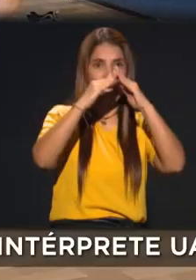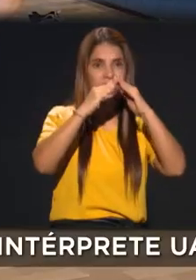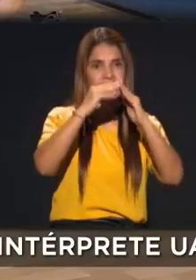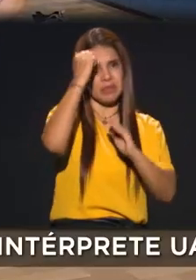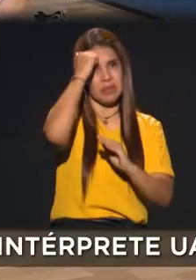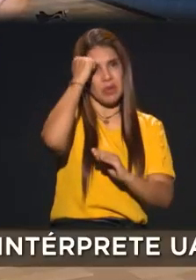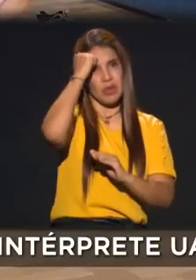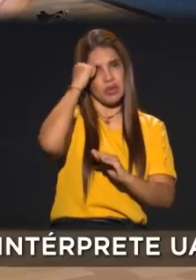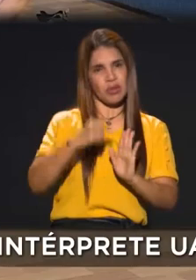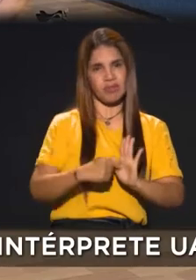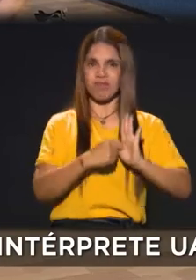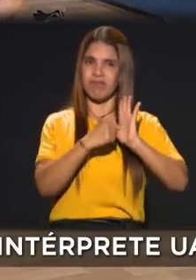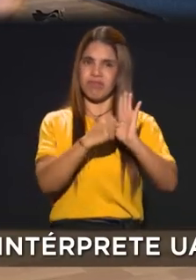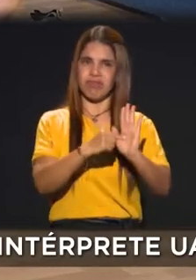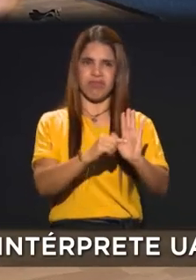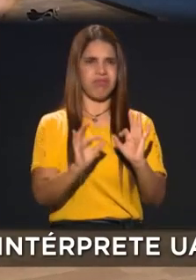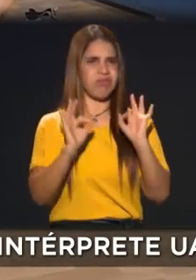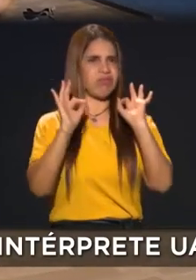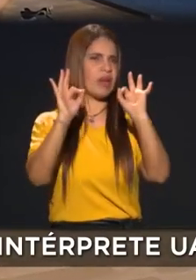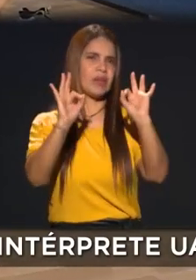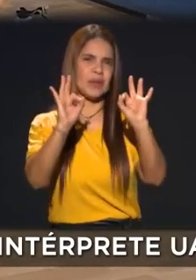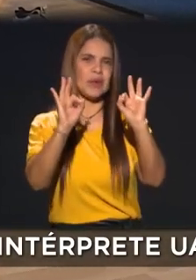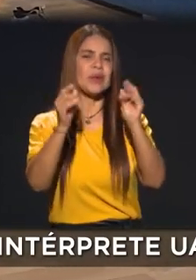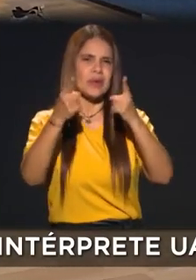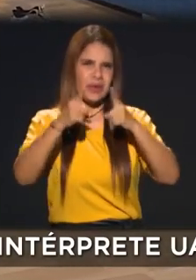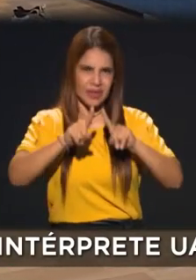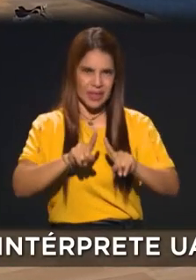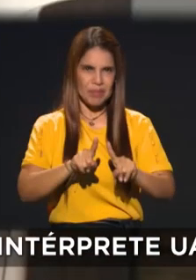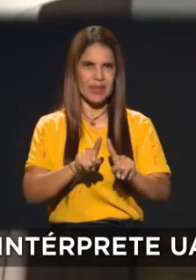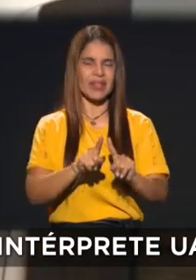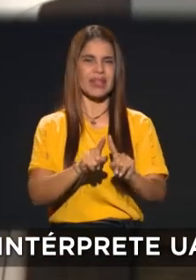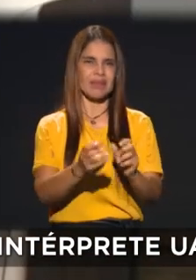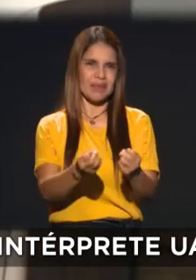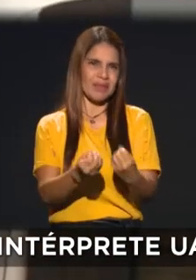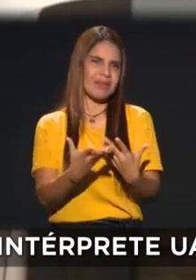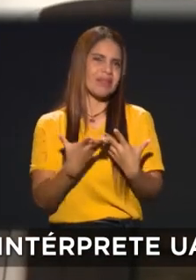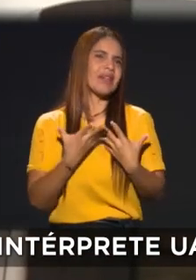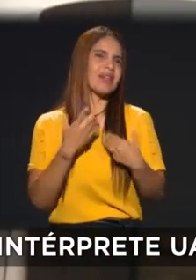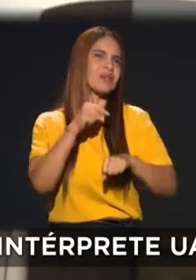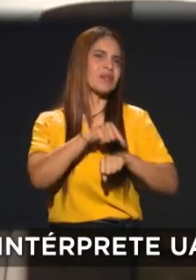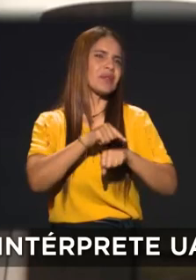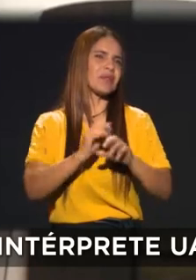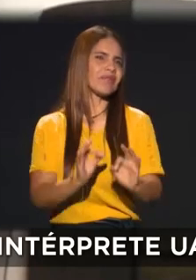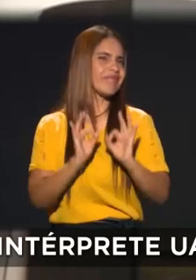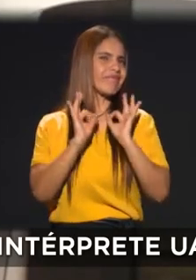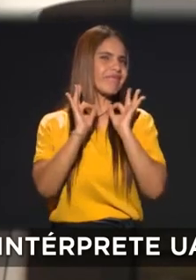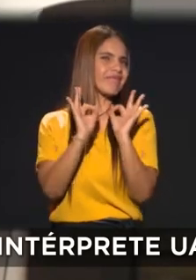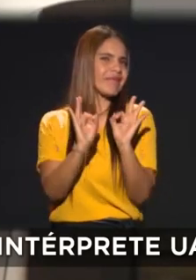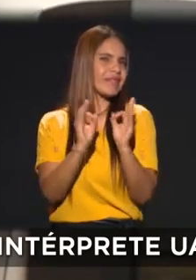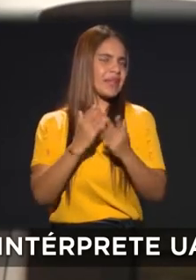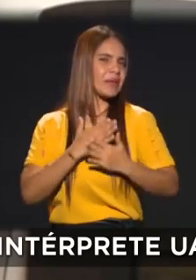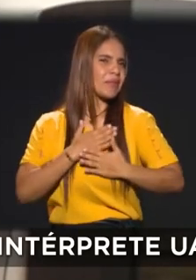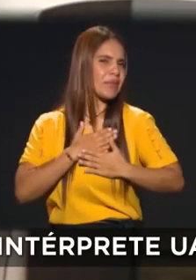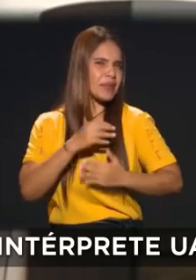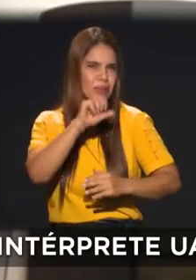como docentes en nuestra profesión, sino que también sea para destacarnos con nosotros mismos en ese tiempo de calidad que nos damos y en ese estar